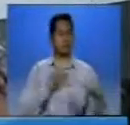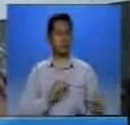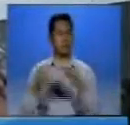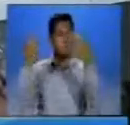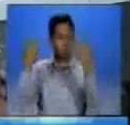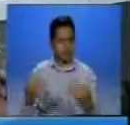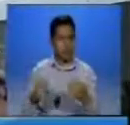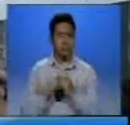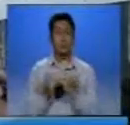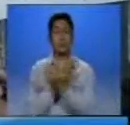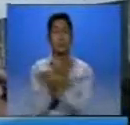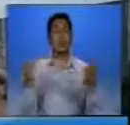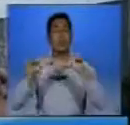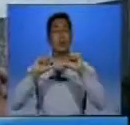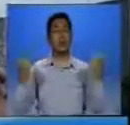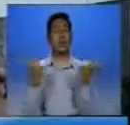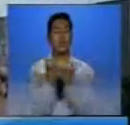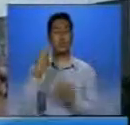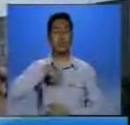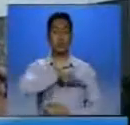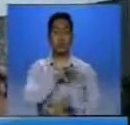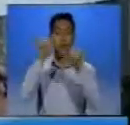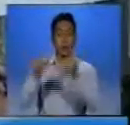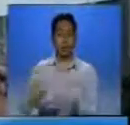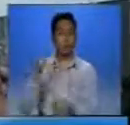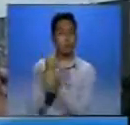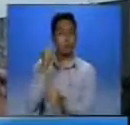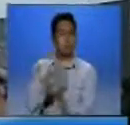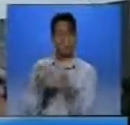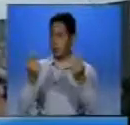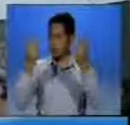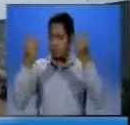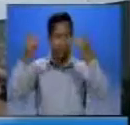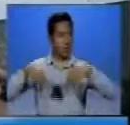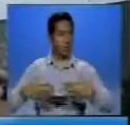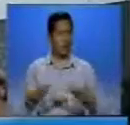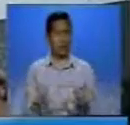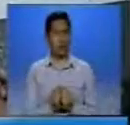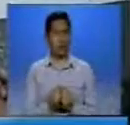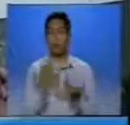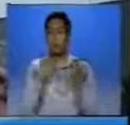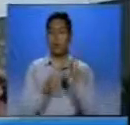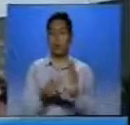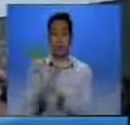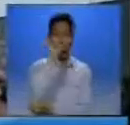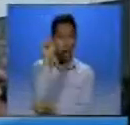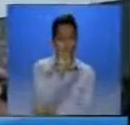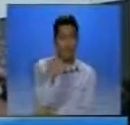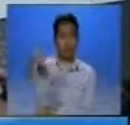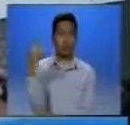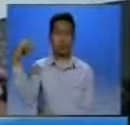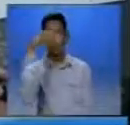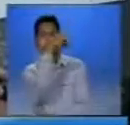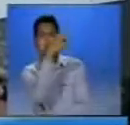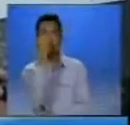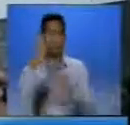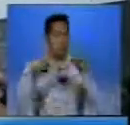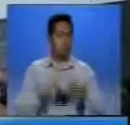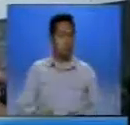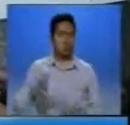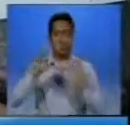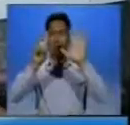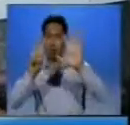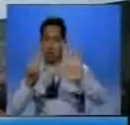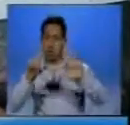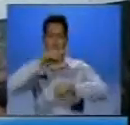eficiencia es que los asambleístas estemos aquí lo más pronto posible. Si usted puede trasladarse en carro, lo puede hacer. Pueden ser 7 horas de ida, 7 de